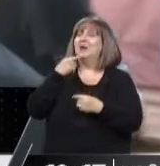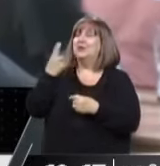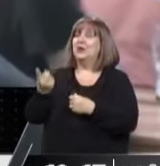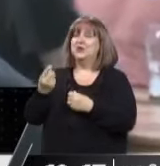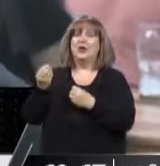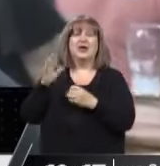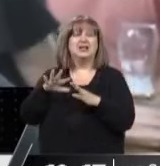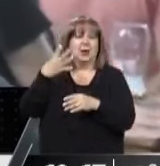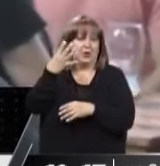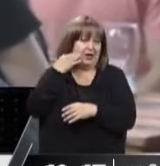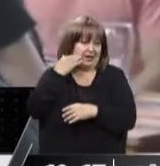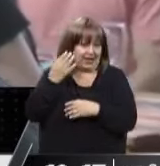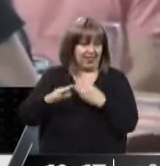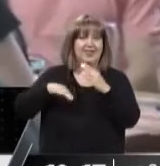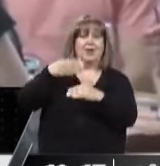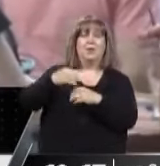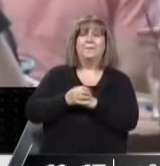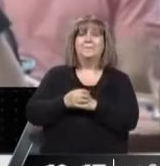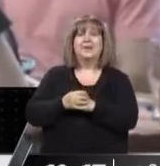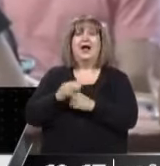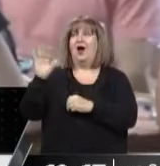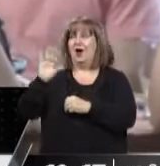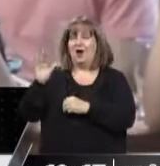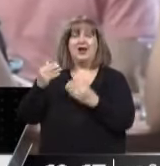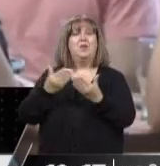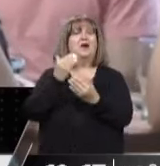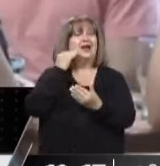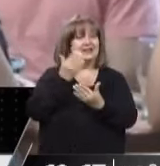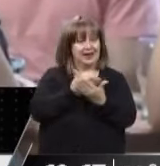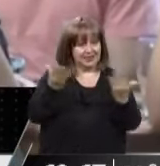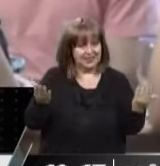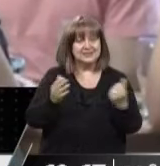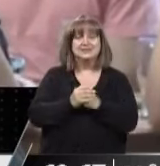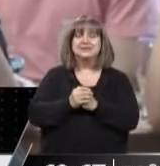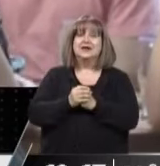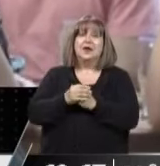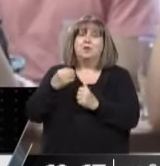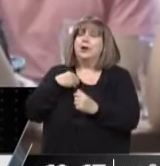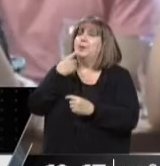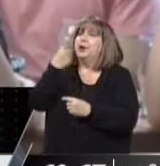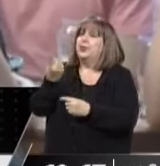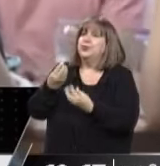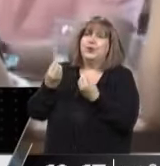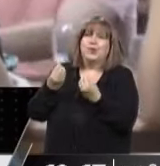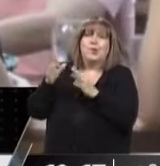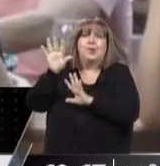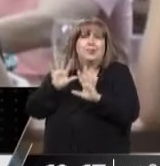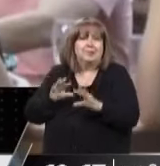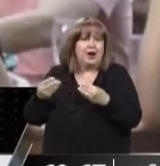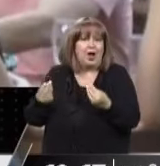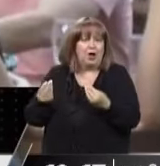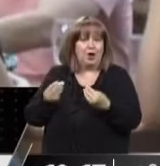Cristian? Hola, Silvia, muy bien, gracias por preguntar y buenas tardes para vos y todos los televidentes. Bueno, ¿y cómo se han preparado?